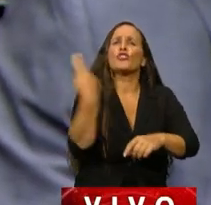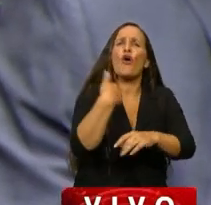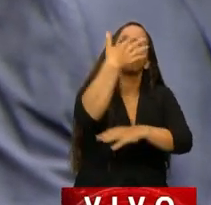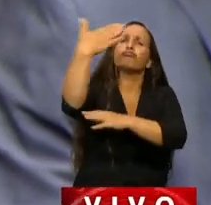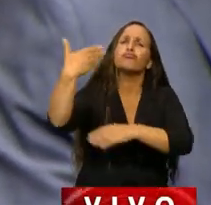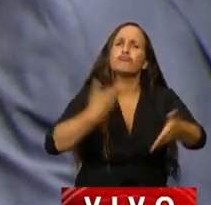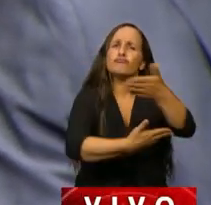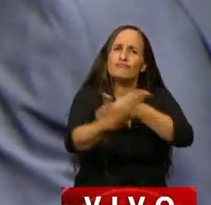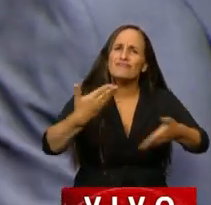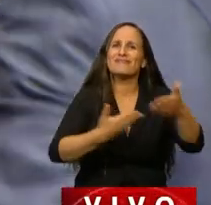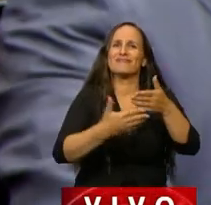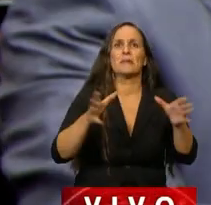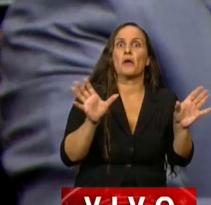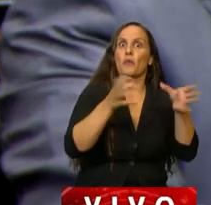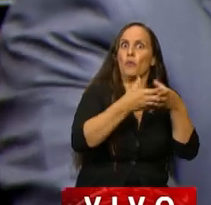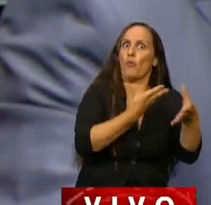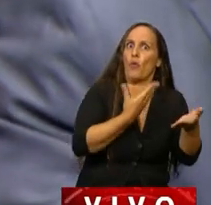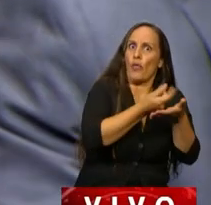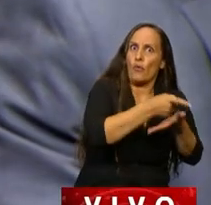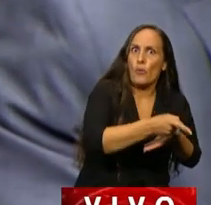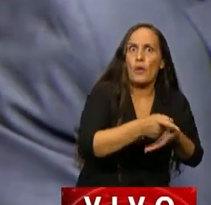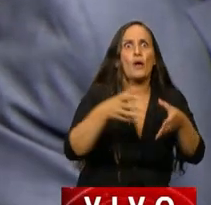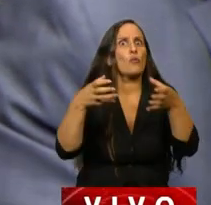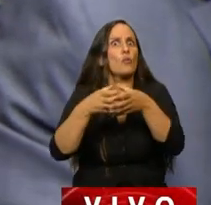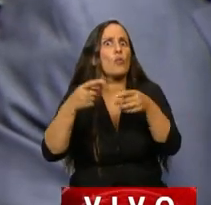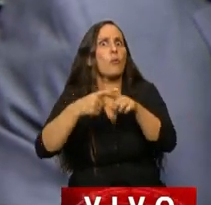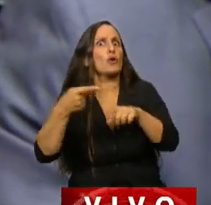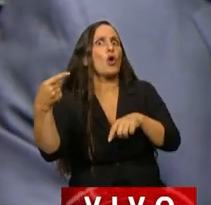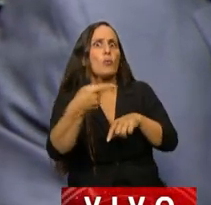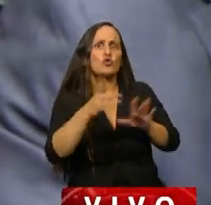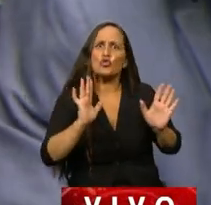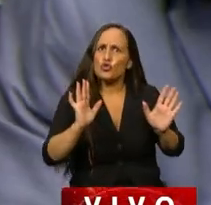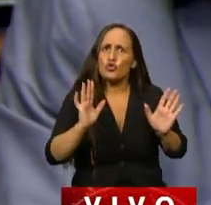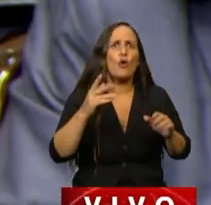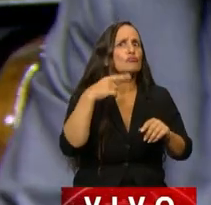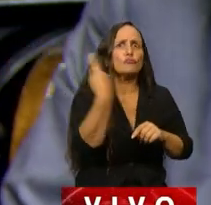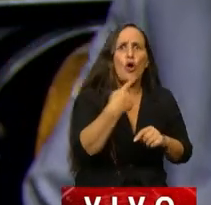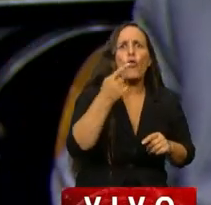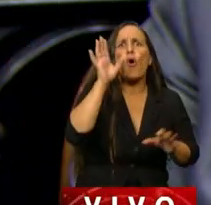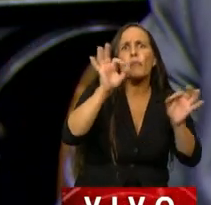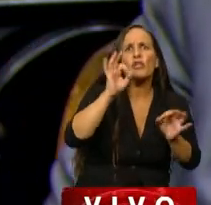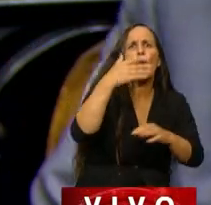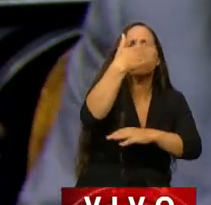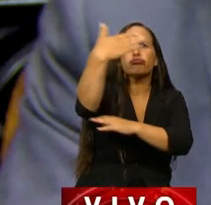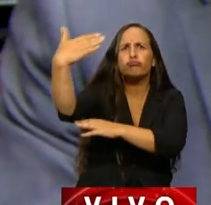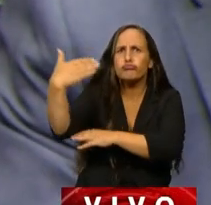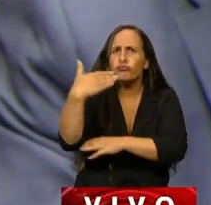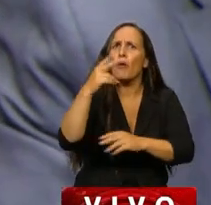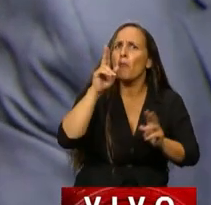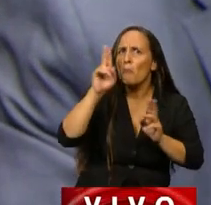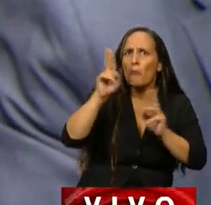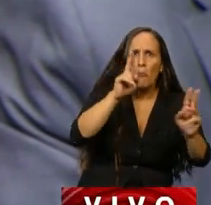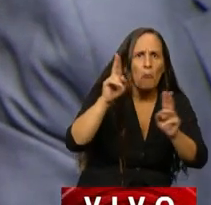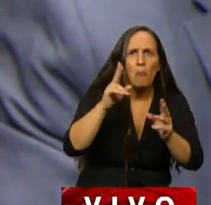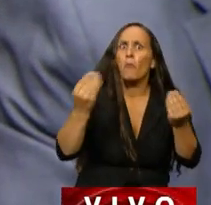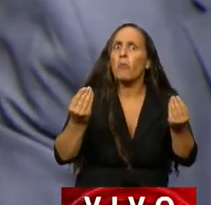nosotros, el oficialismo, la oposición, expresar sus opiniones con madurez y responsabilidad, entendiendo que